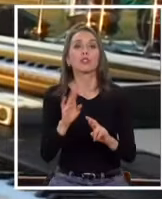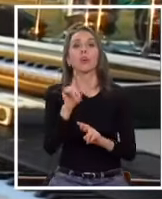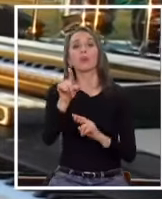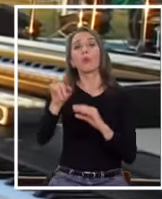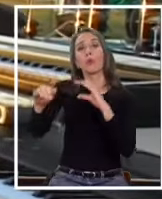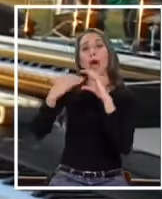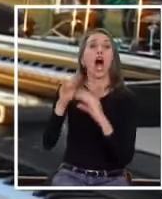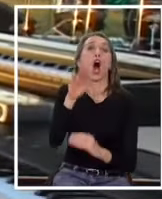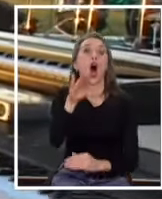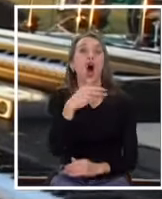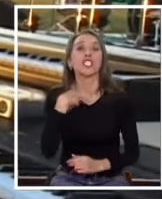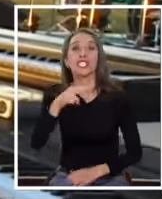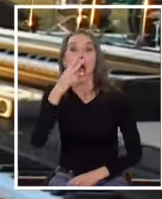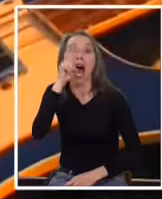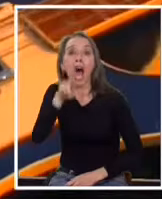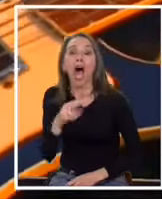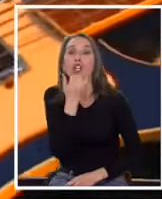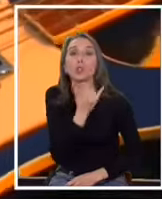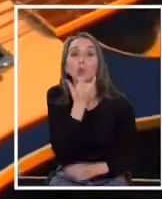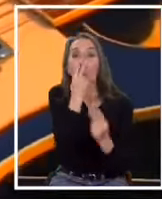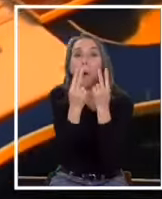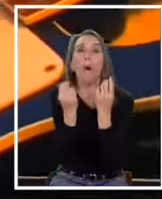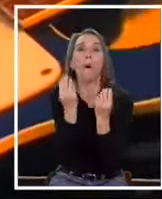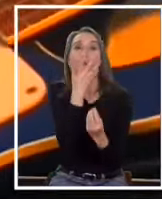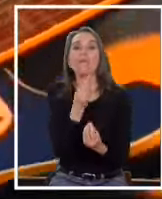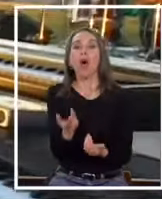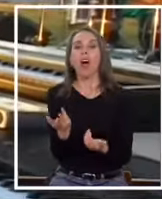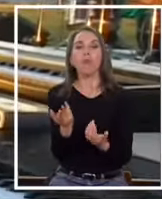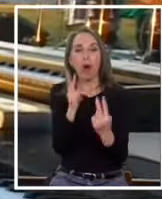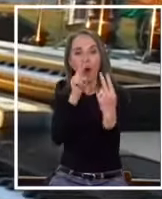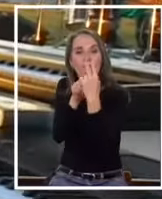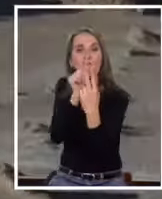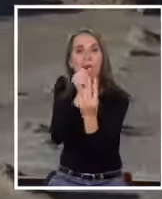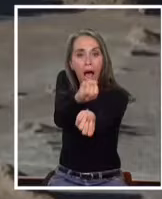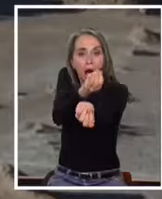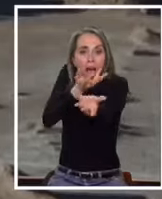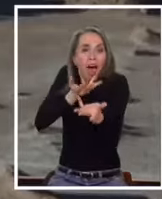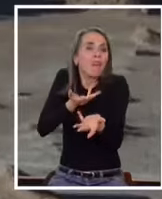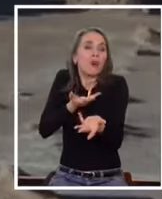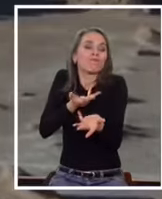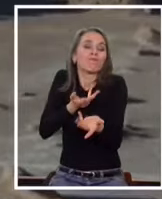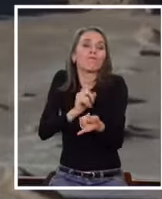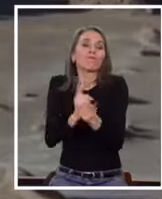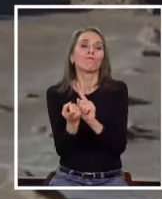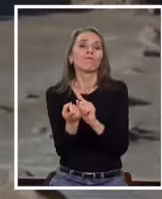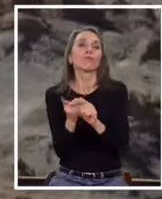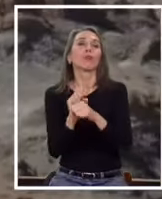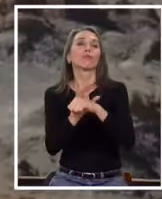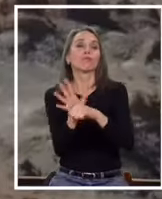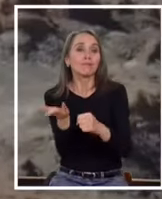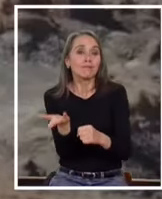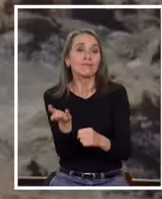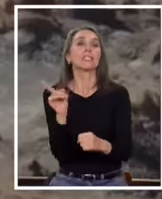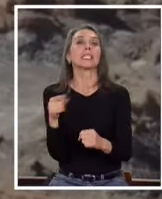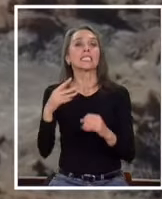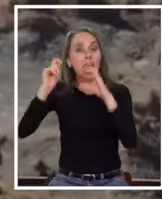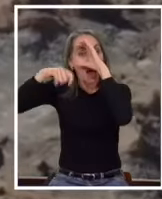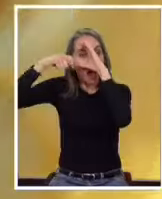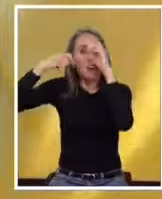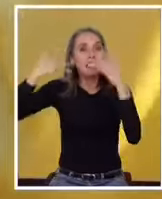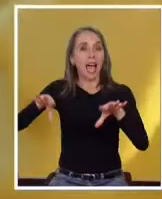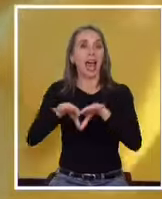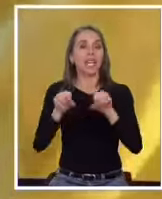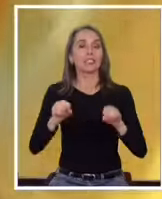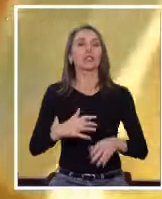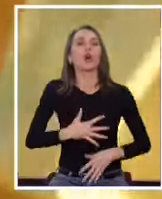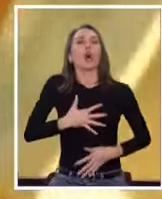un correo, me digas, oye, lo vi, está muy bonito, no sé qué. Ese es todo. Un evento que ya fue grabado, claro, y que está movido por un